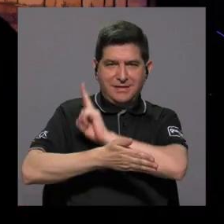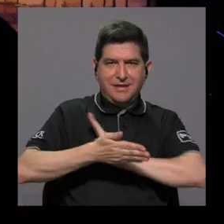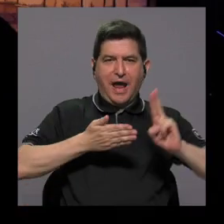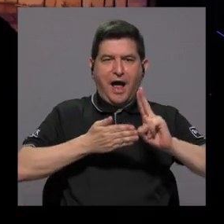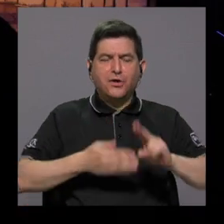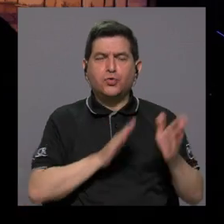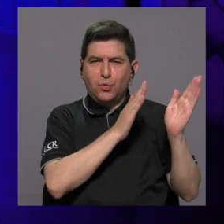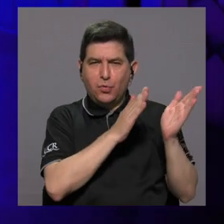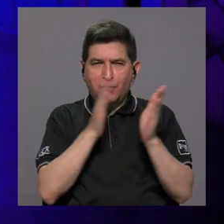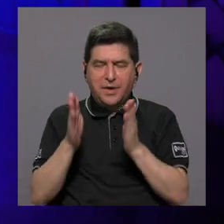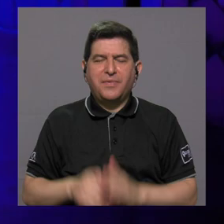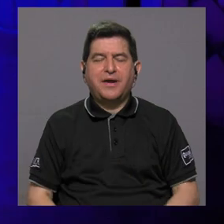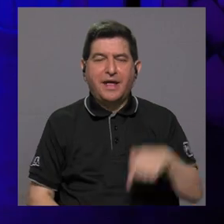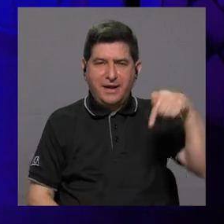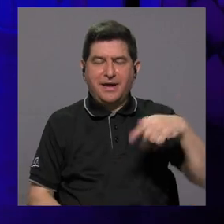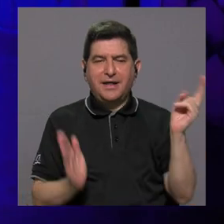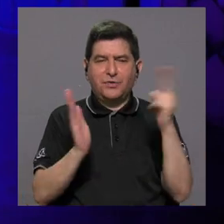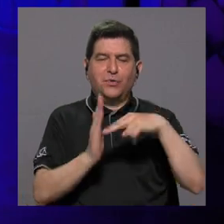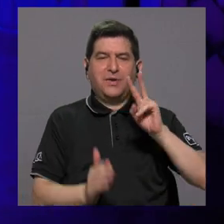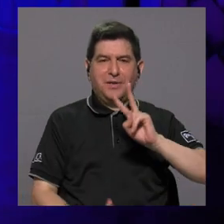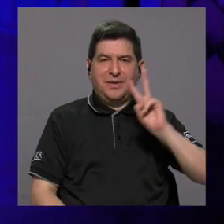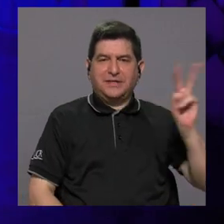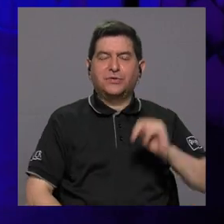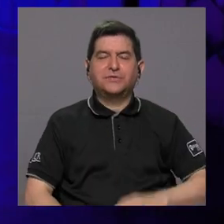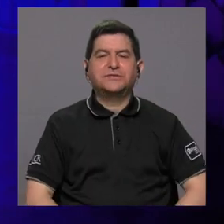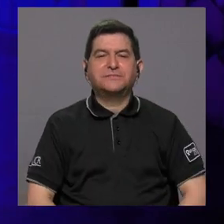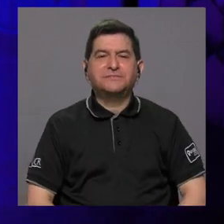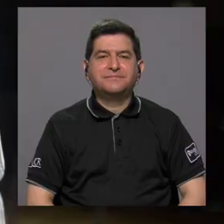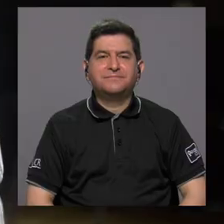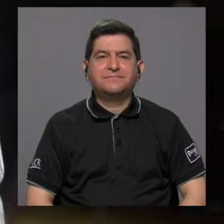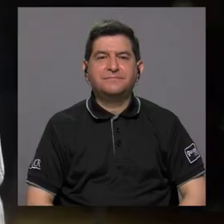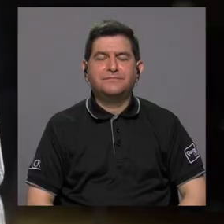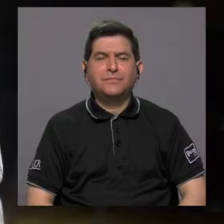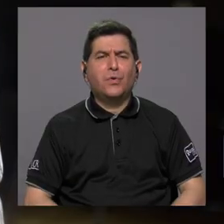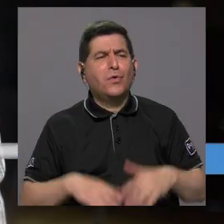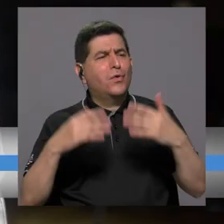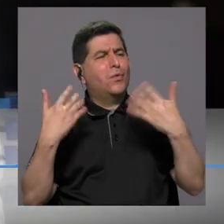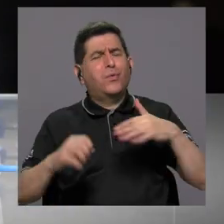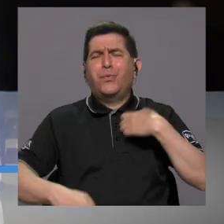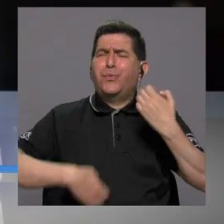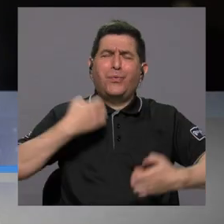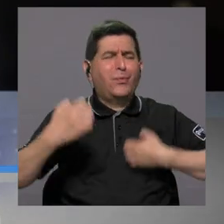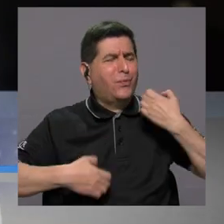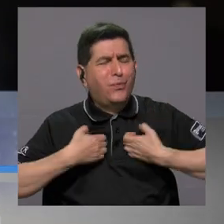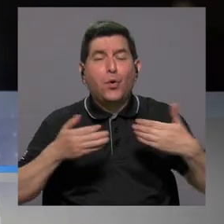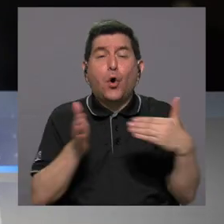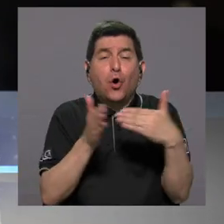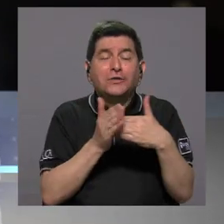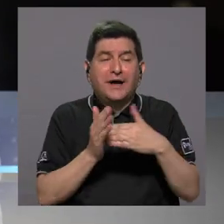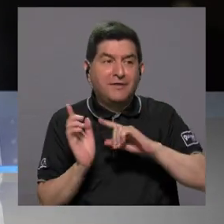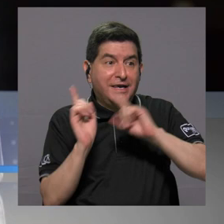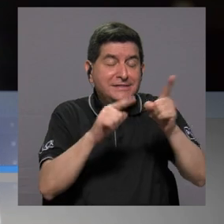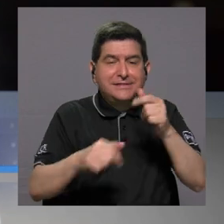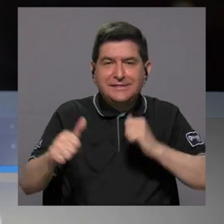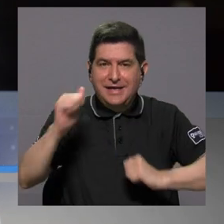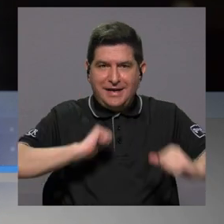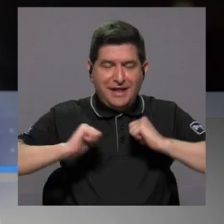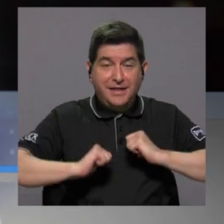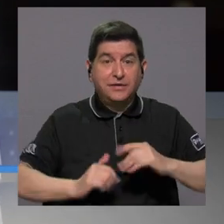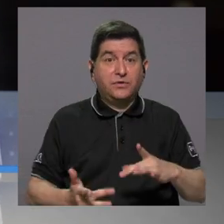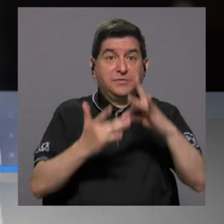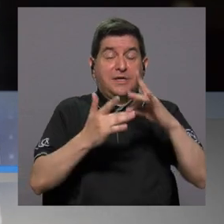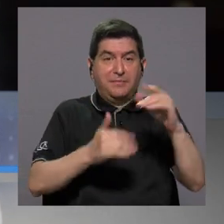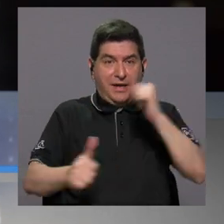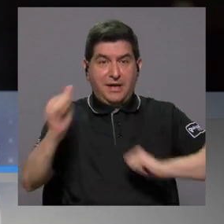universitario tienen preparado para este 2022. Es demasiado emocionante volver al teatro, más al teatro universitario,